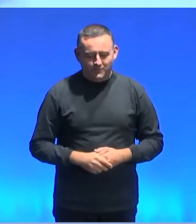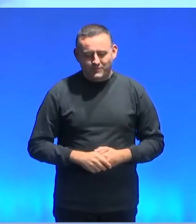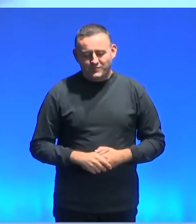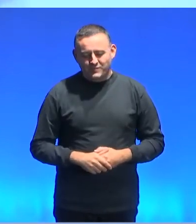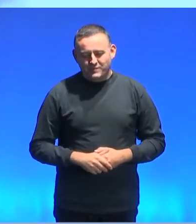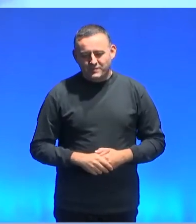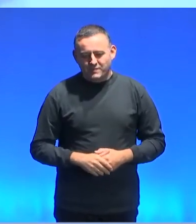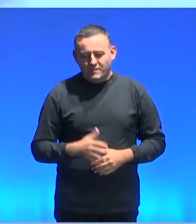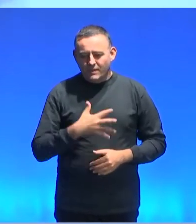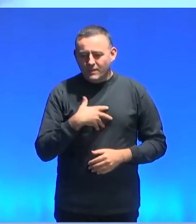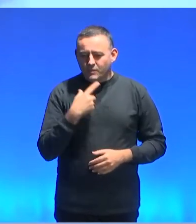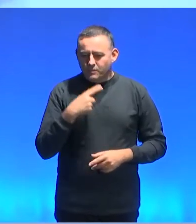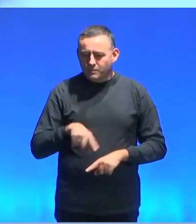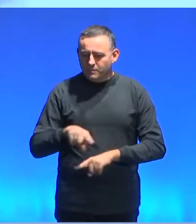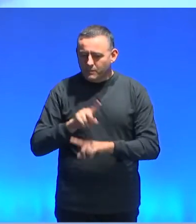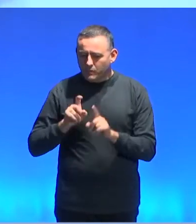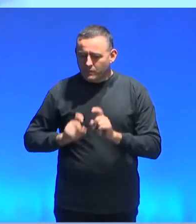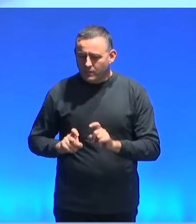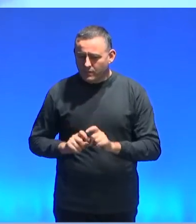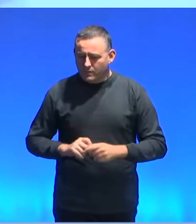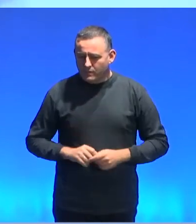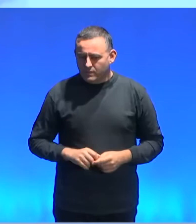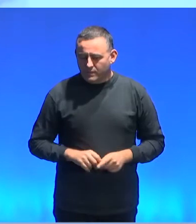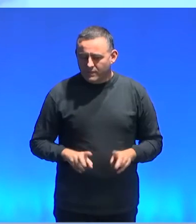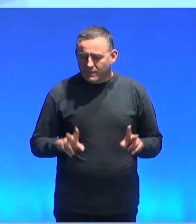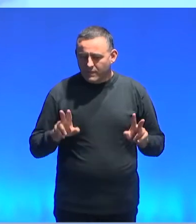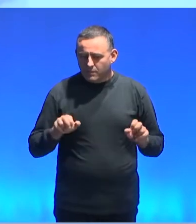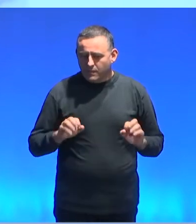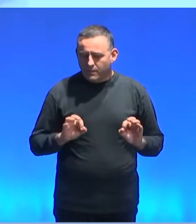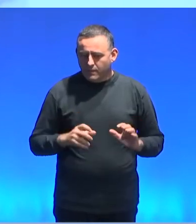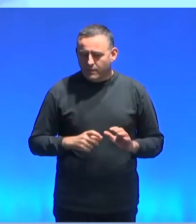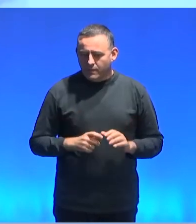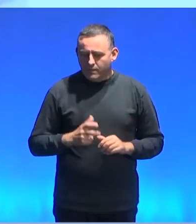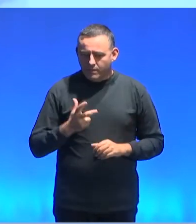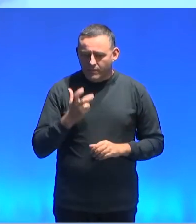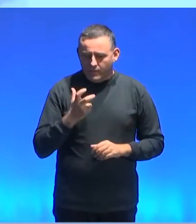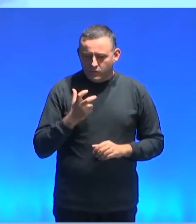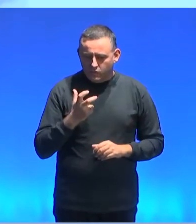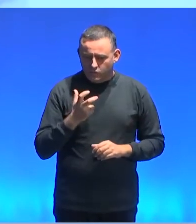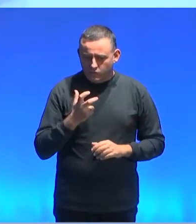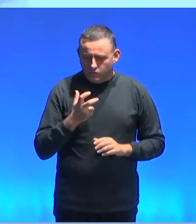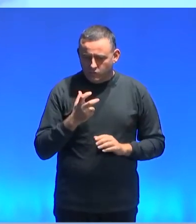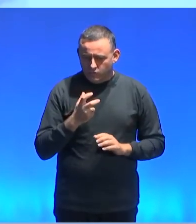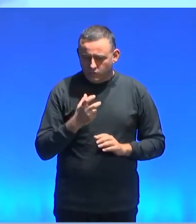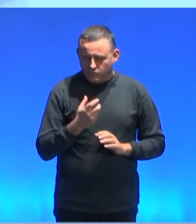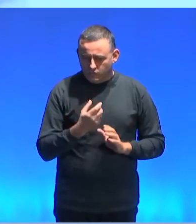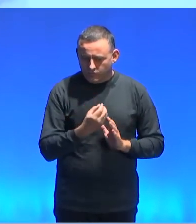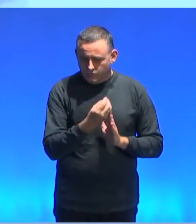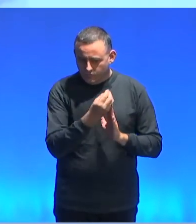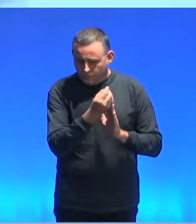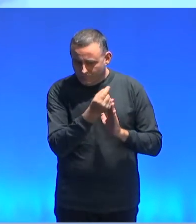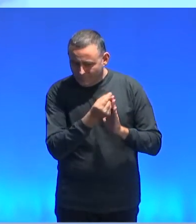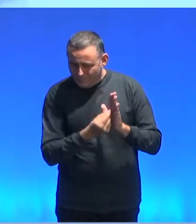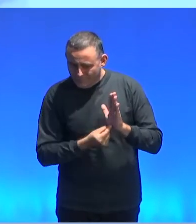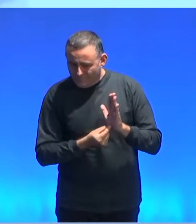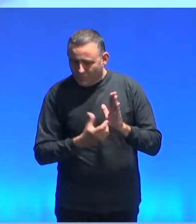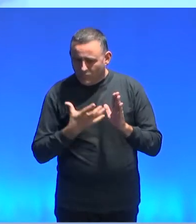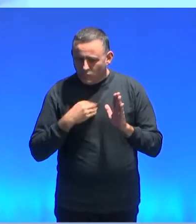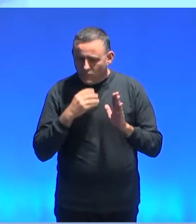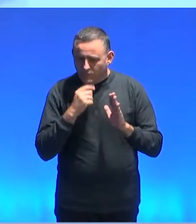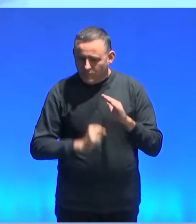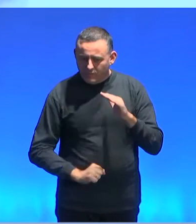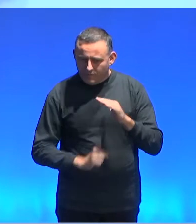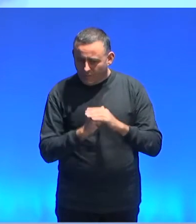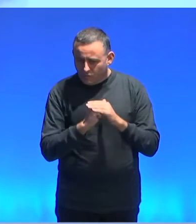quería preguntarte si el marco de derechos piensas que pueda tener algún techo. Me explico un poco más, ¿no? Porque a veces que tenga como